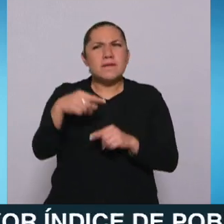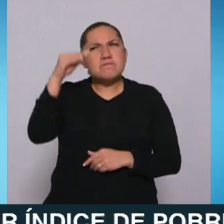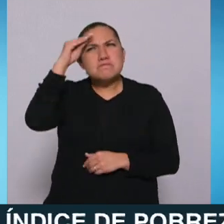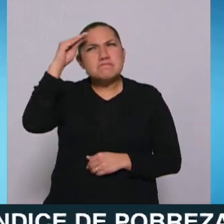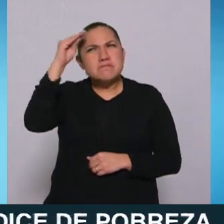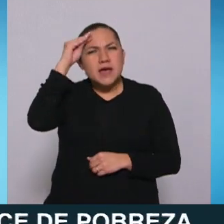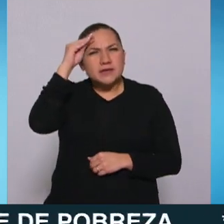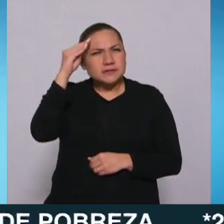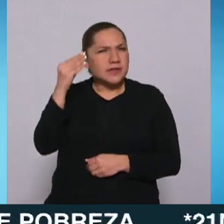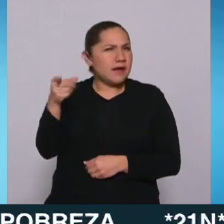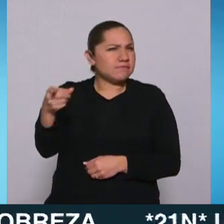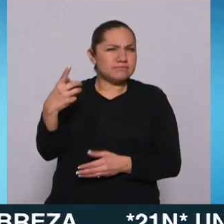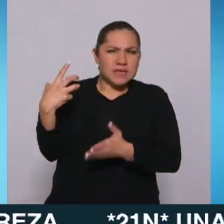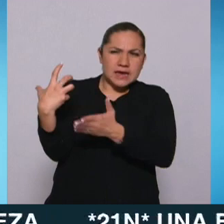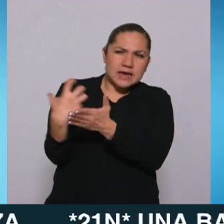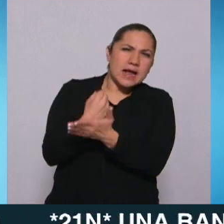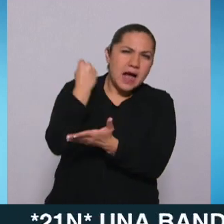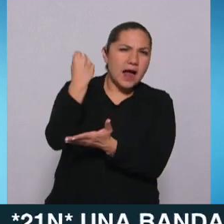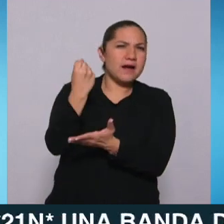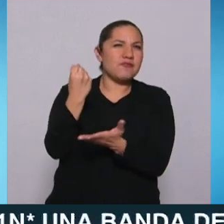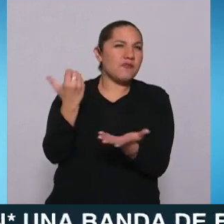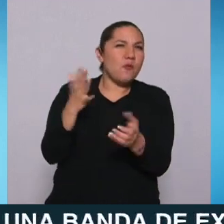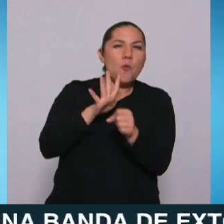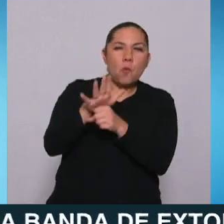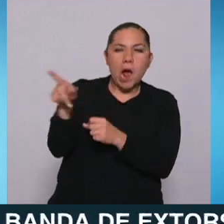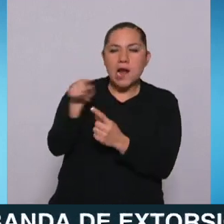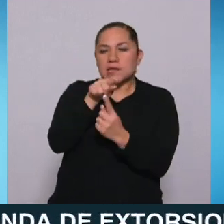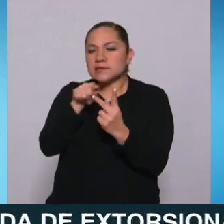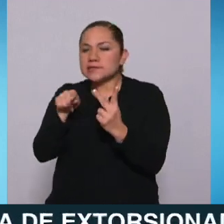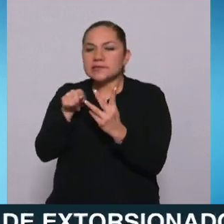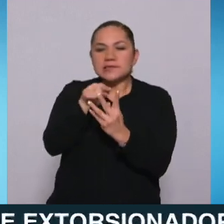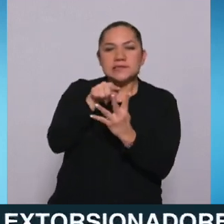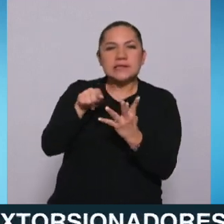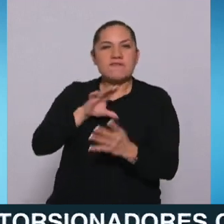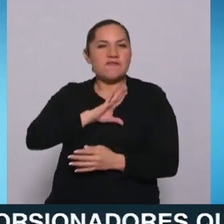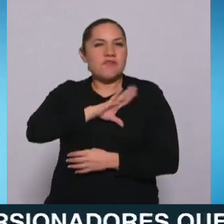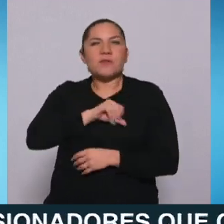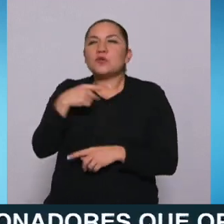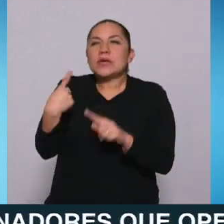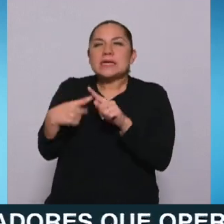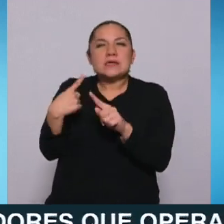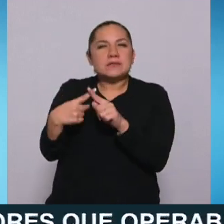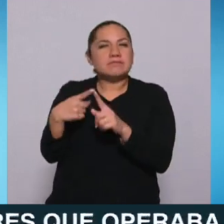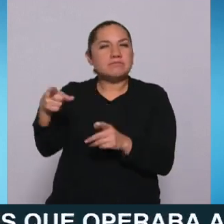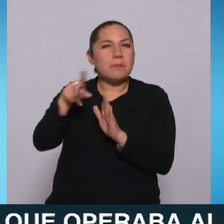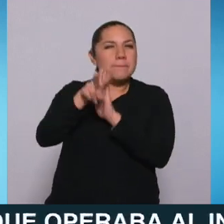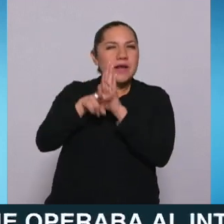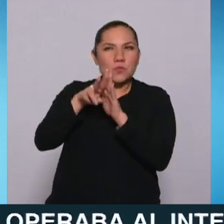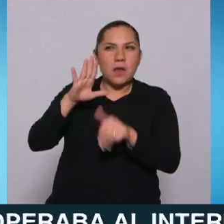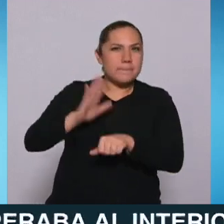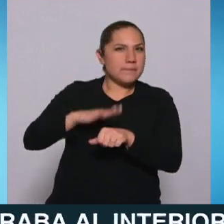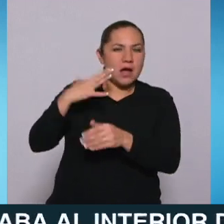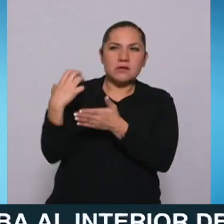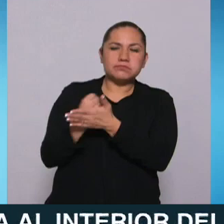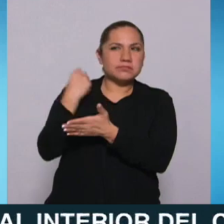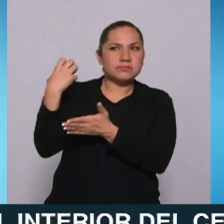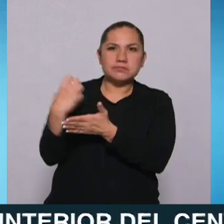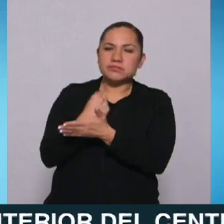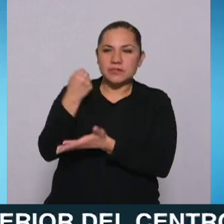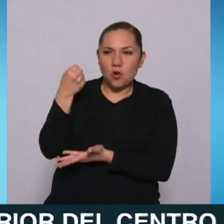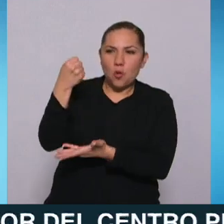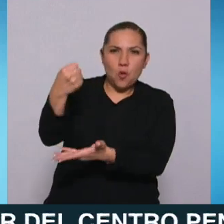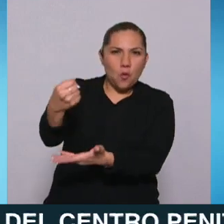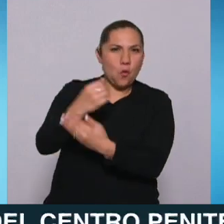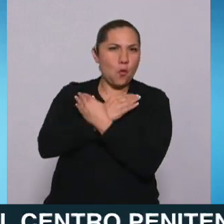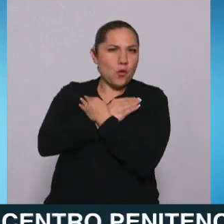¿Qué película creen que vaya a ser aquella que arrasará con los premios Oscar? Hagamos una diferenciación entre